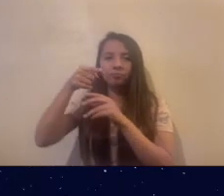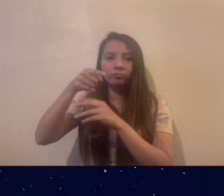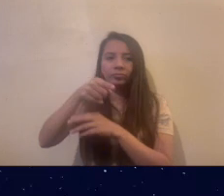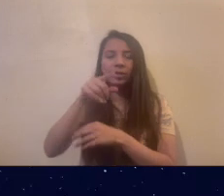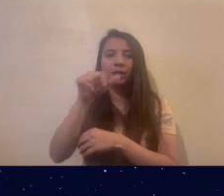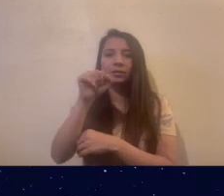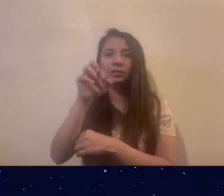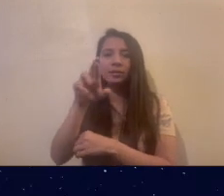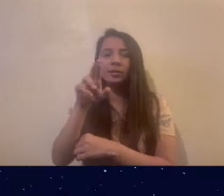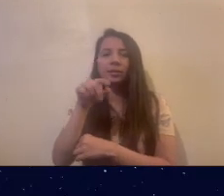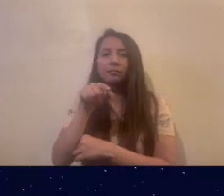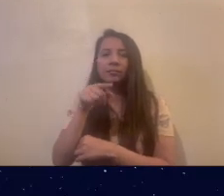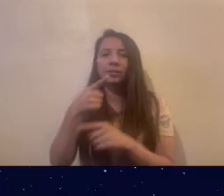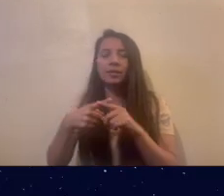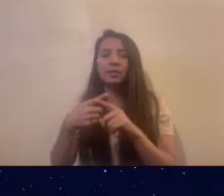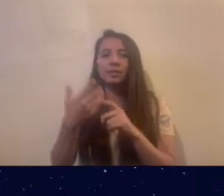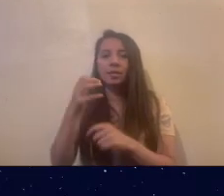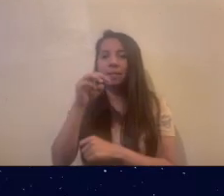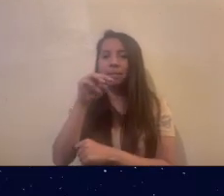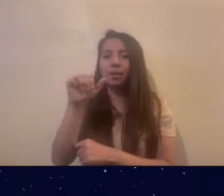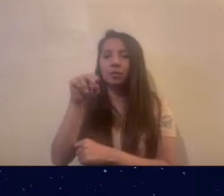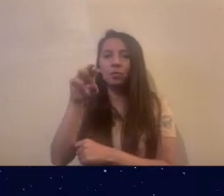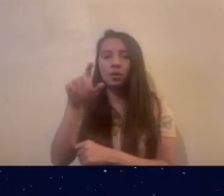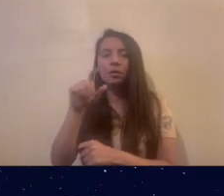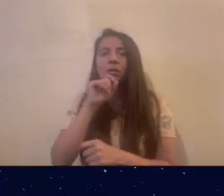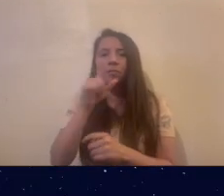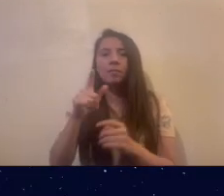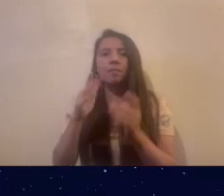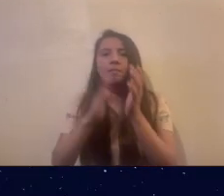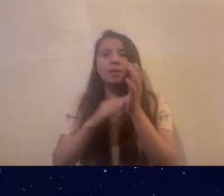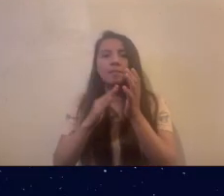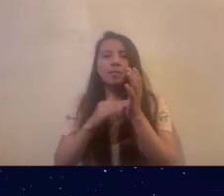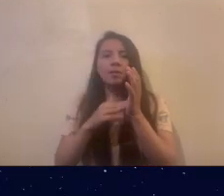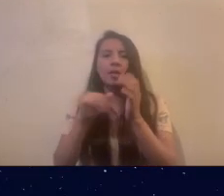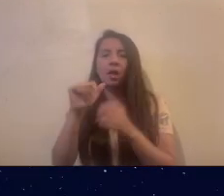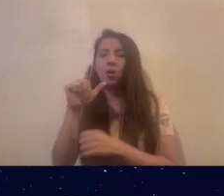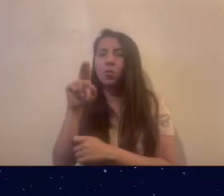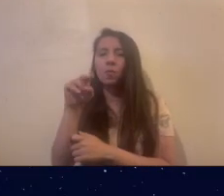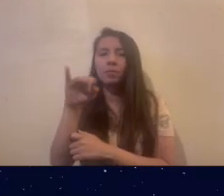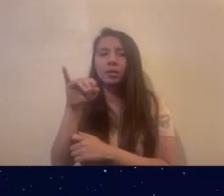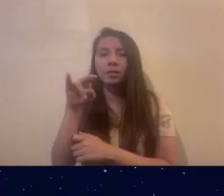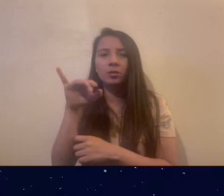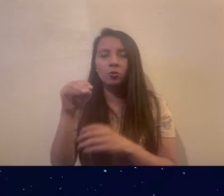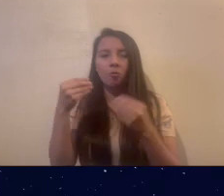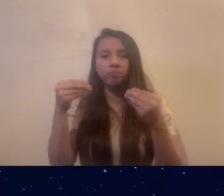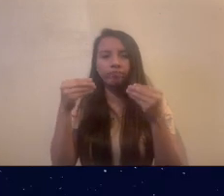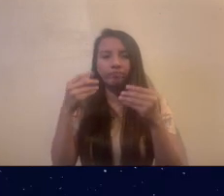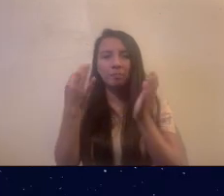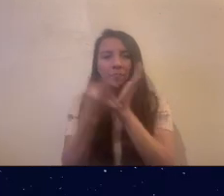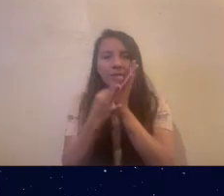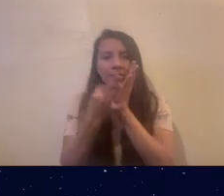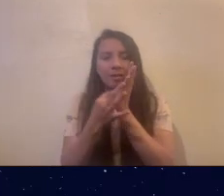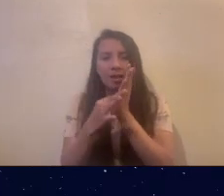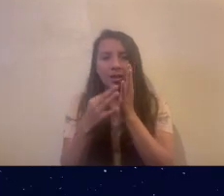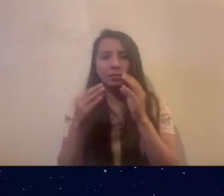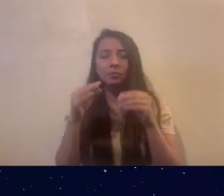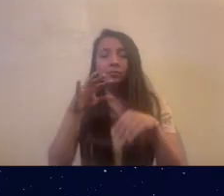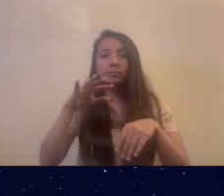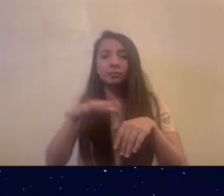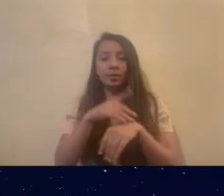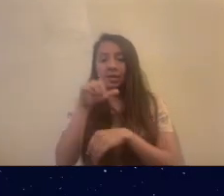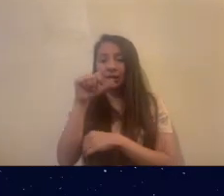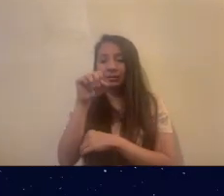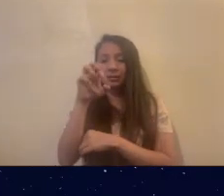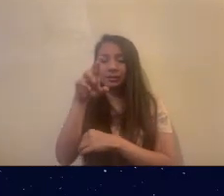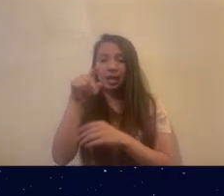el láser, bueno, lo puso Emanuel. Se utilizó en un momento papel aluminio también, porque cuando disparábamos el láser tiene un beam, y cuando se